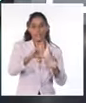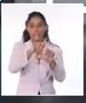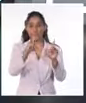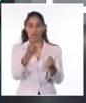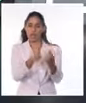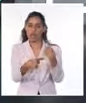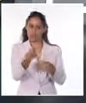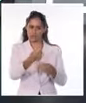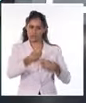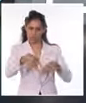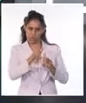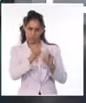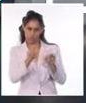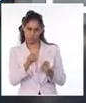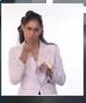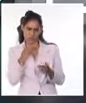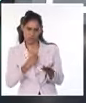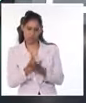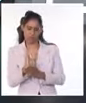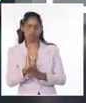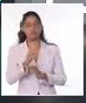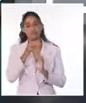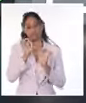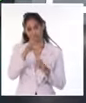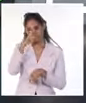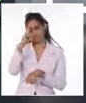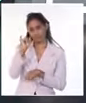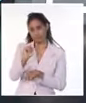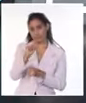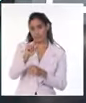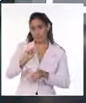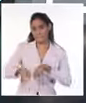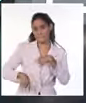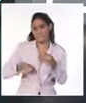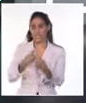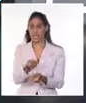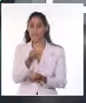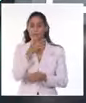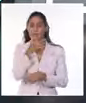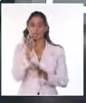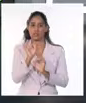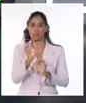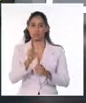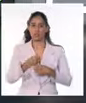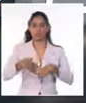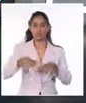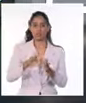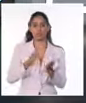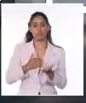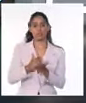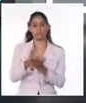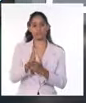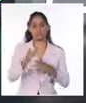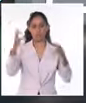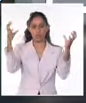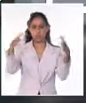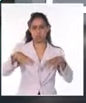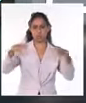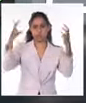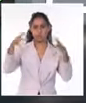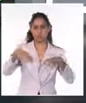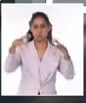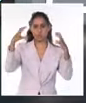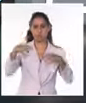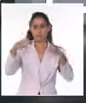condiciones sí efectivamente ledy tendremos para mañana condiciones similares se mantienen las lluvias sobre el Oriente del país que incluso han llegado a ser